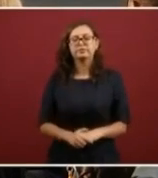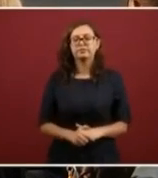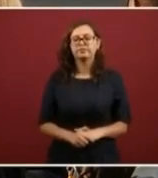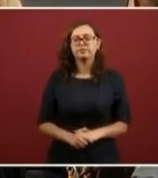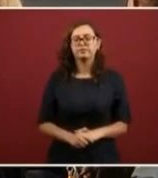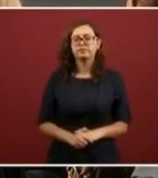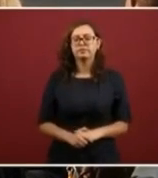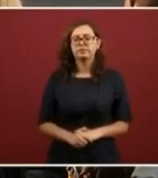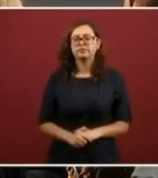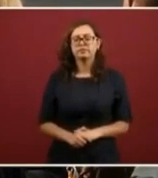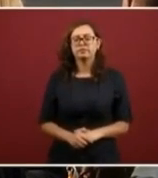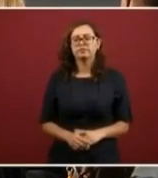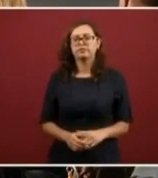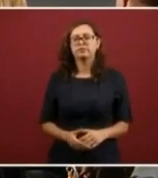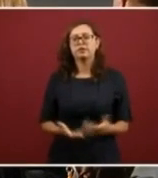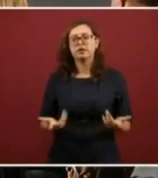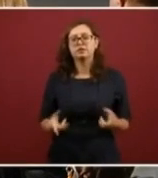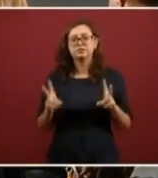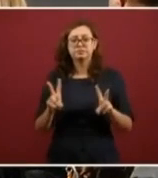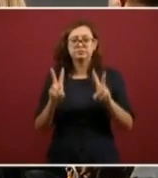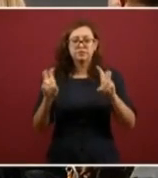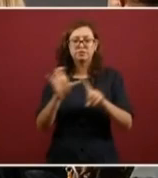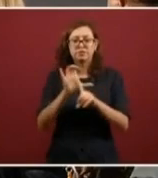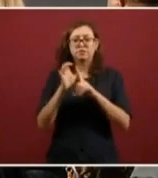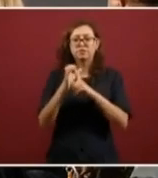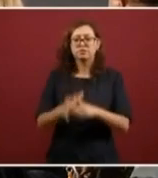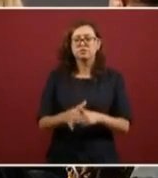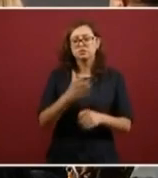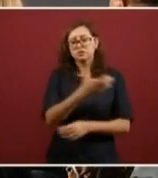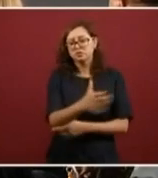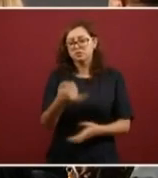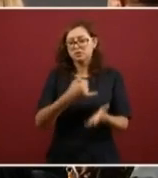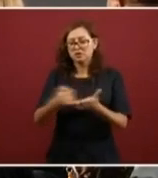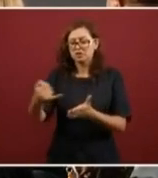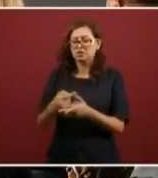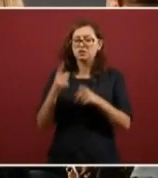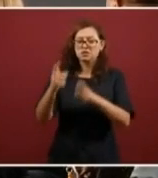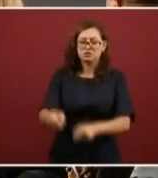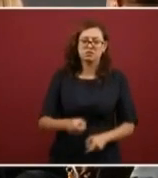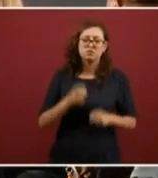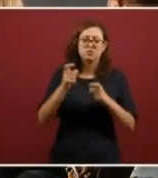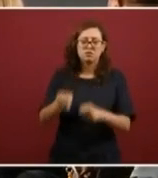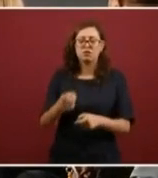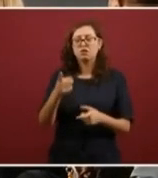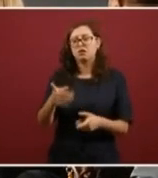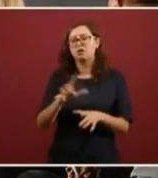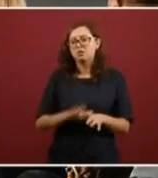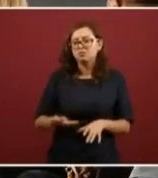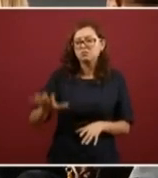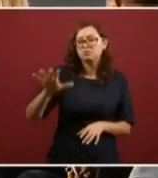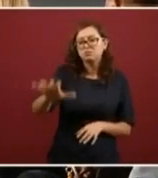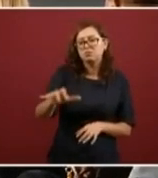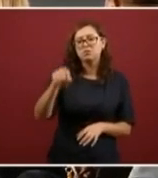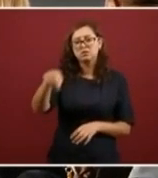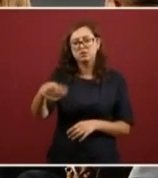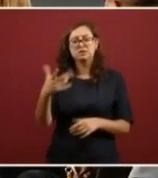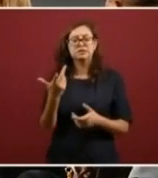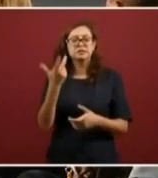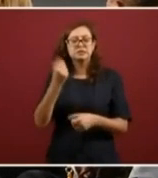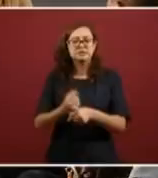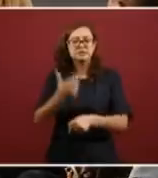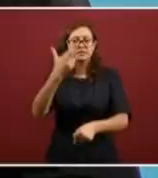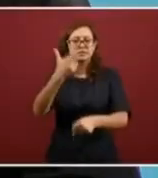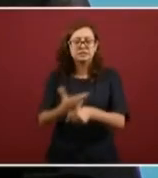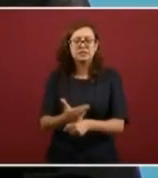La Comisión Nacional de Acuacultura y Pesca es un órgano público desconcentrado de la Administración Pública Federal, sectorizado a la Secretaría de Agricultura y Desarrollo